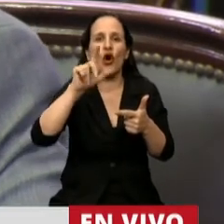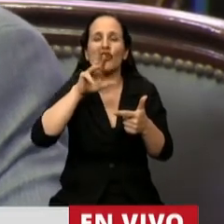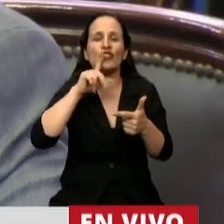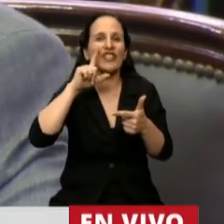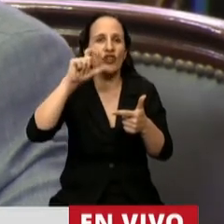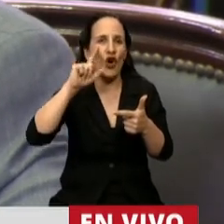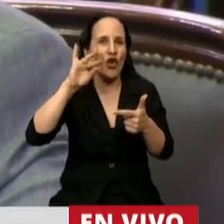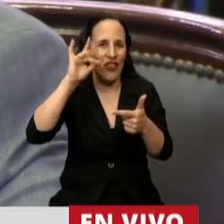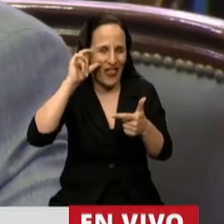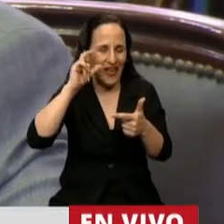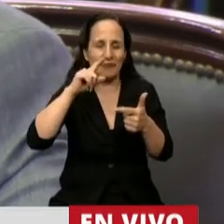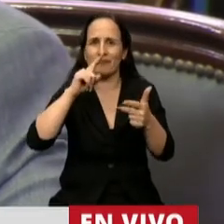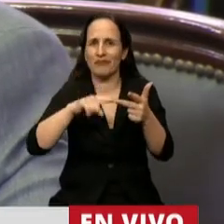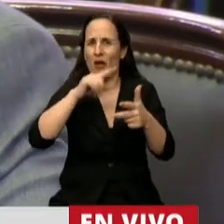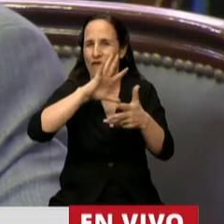acá en la Argentina.